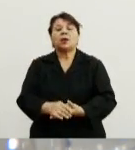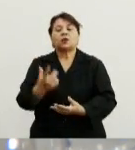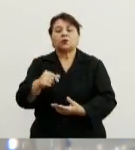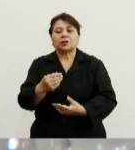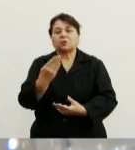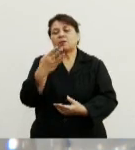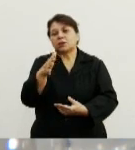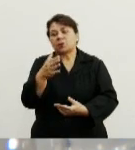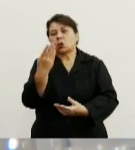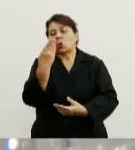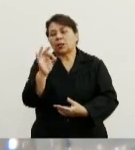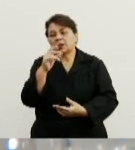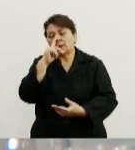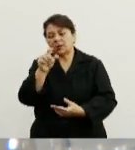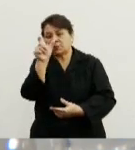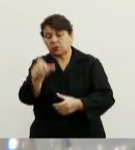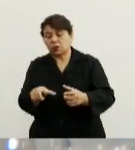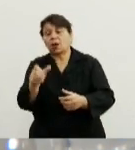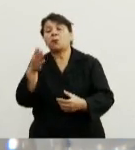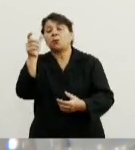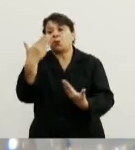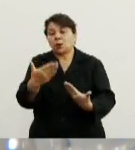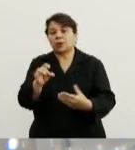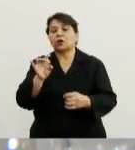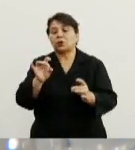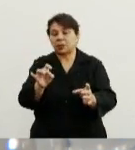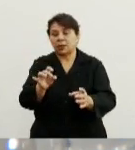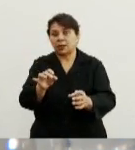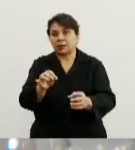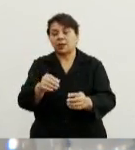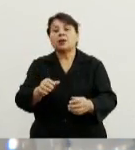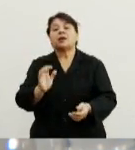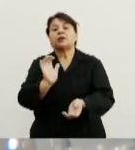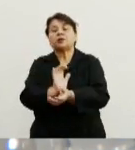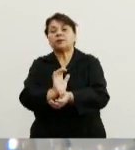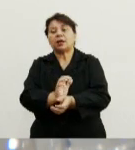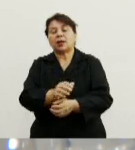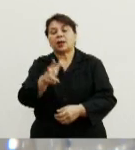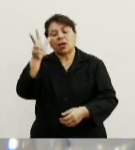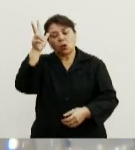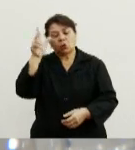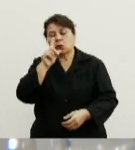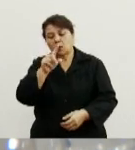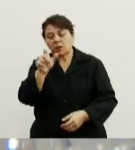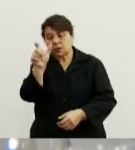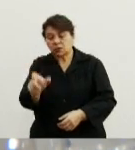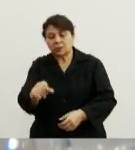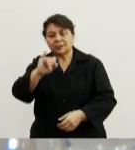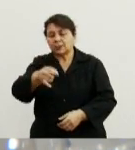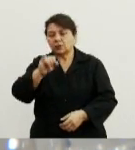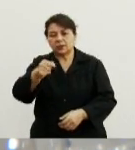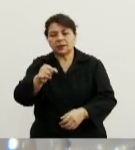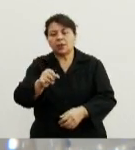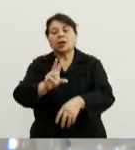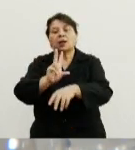personas el 20 por ciento es decir 8.000 van a requerir de alguna forma de atención médica es decir que van a